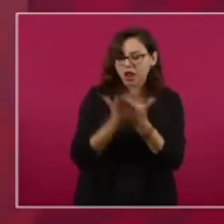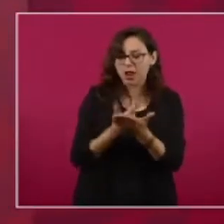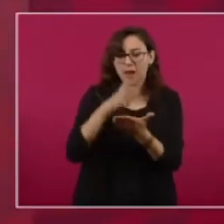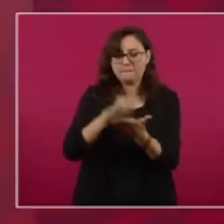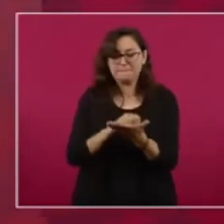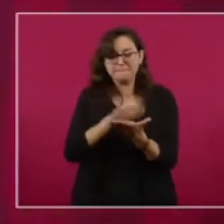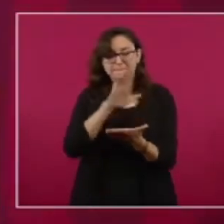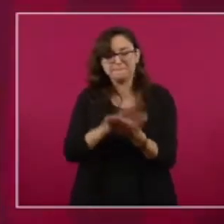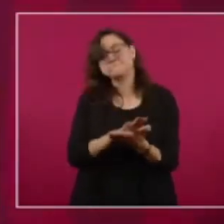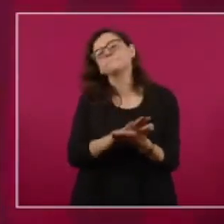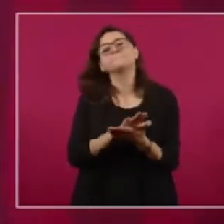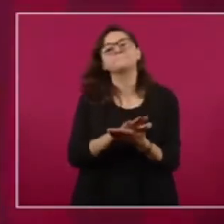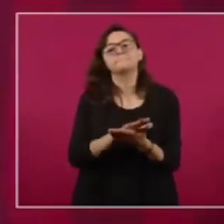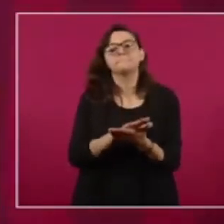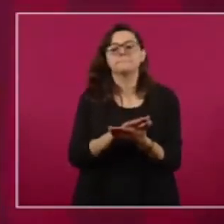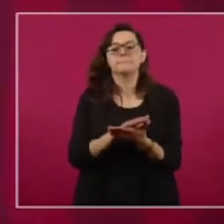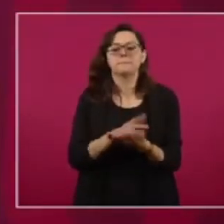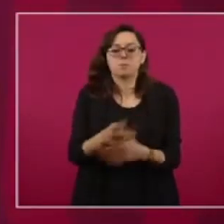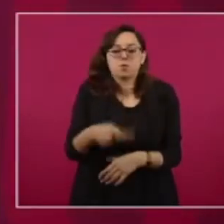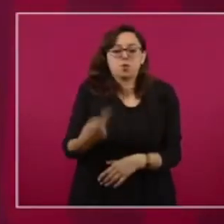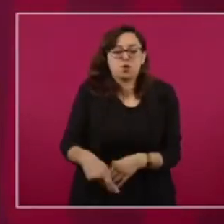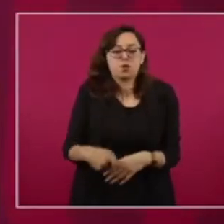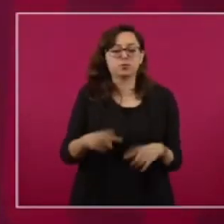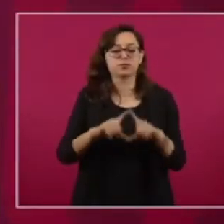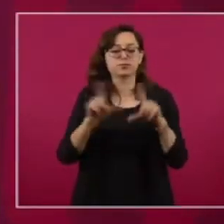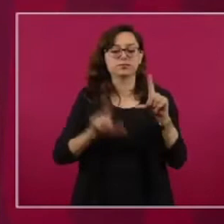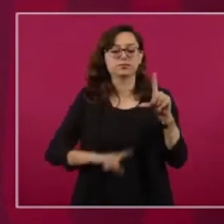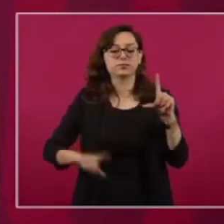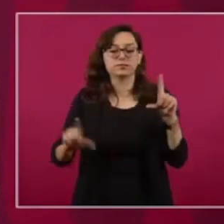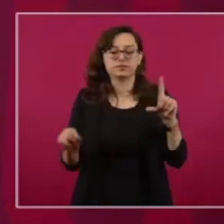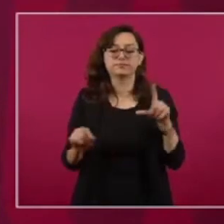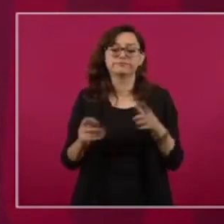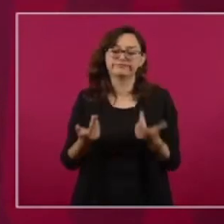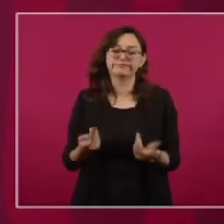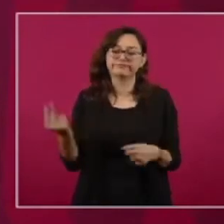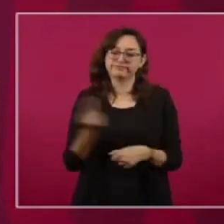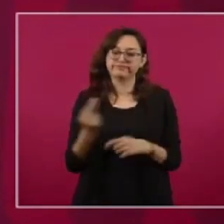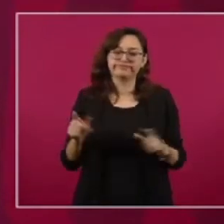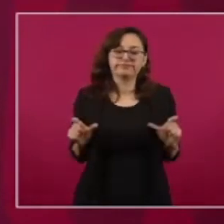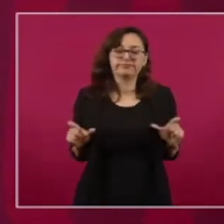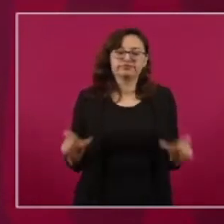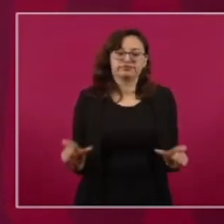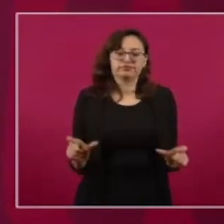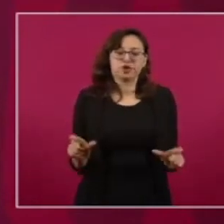todos los bienes de la nación para protegerlos.